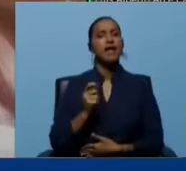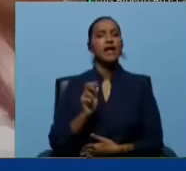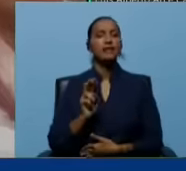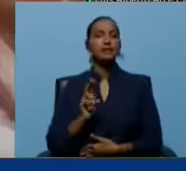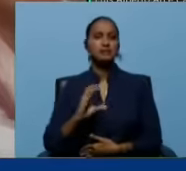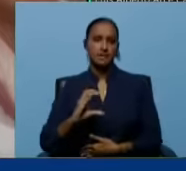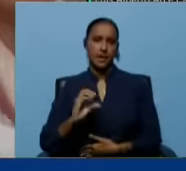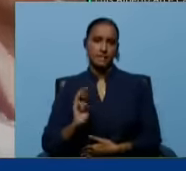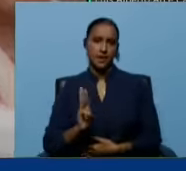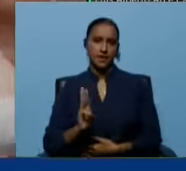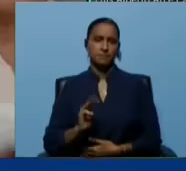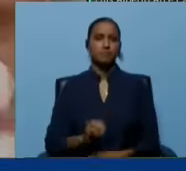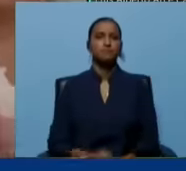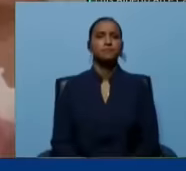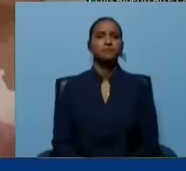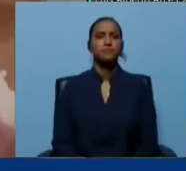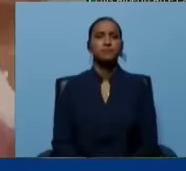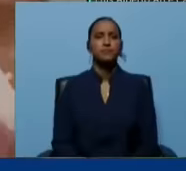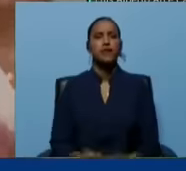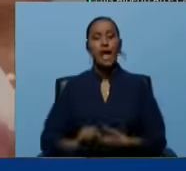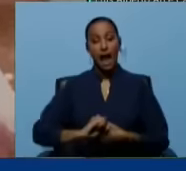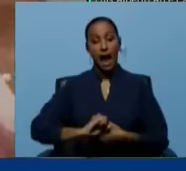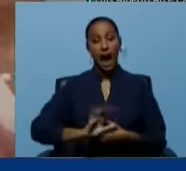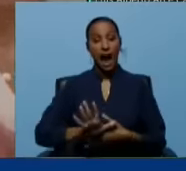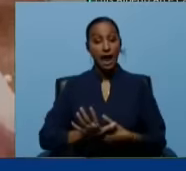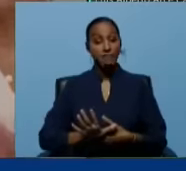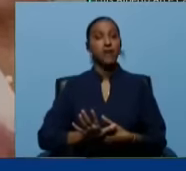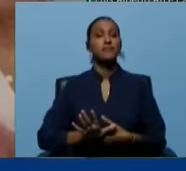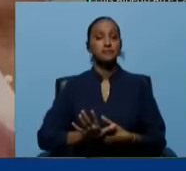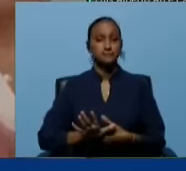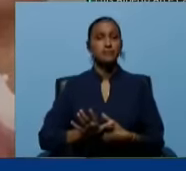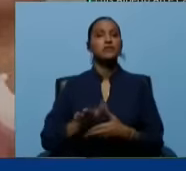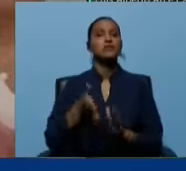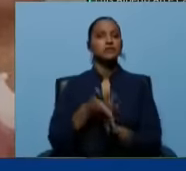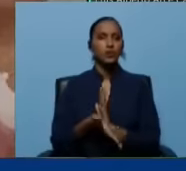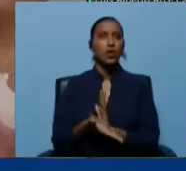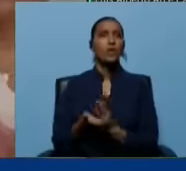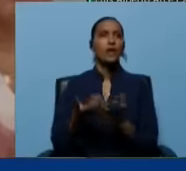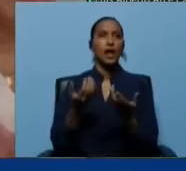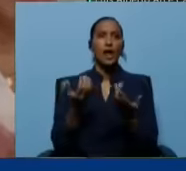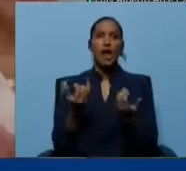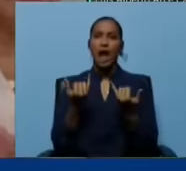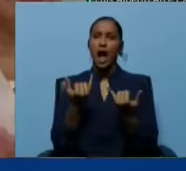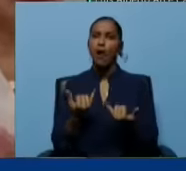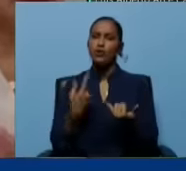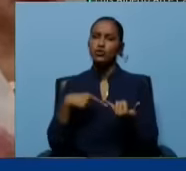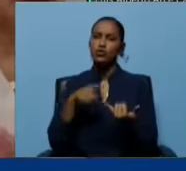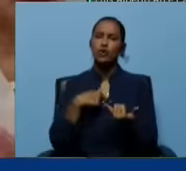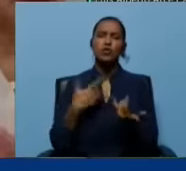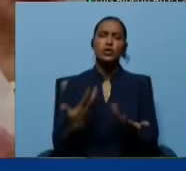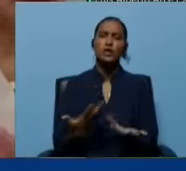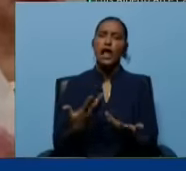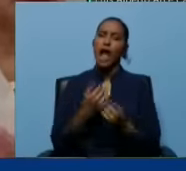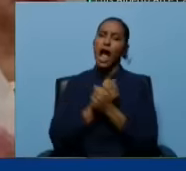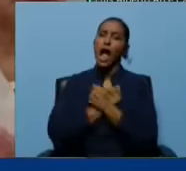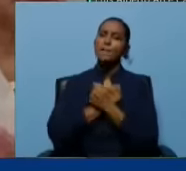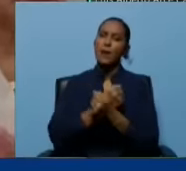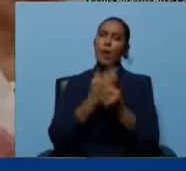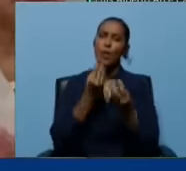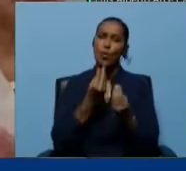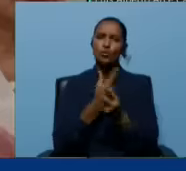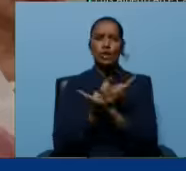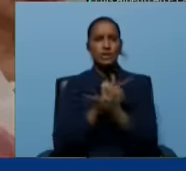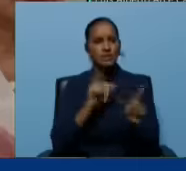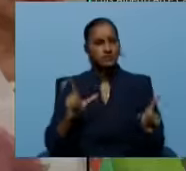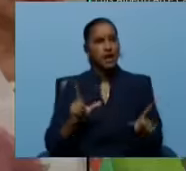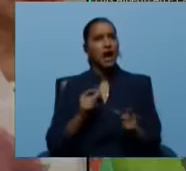y el Caribe es escenario de disputa entre los que amamos la libertad y la independencia para